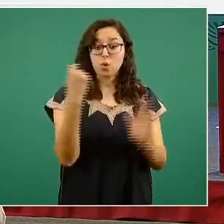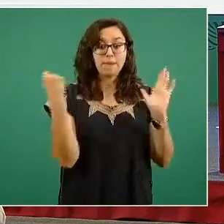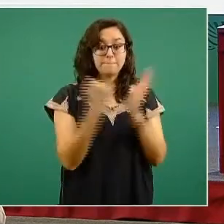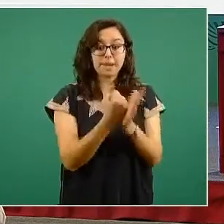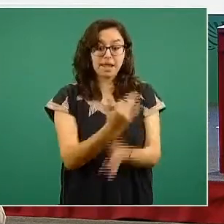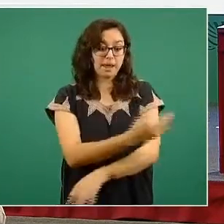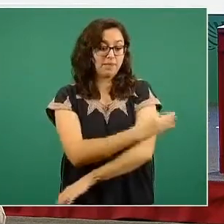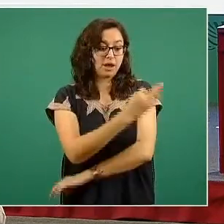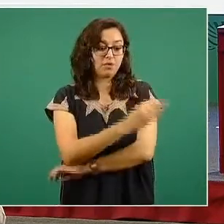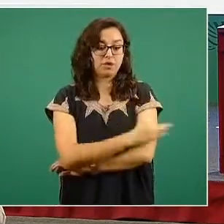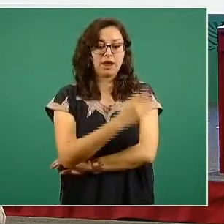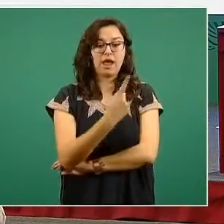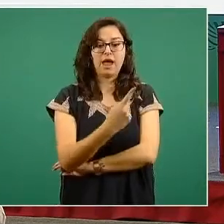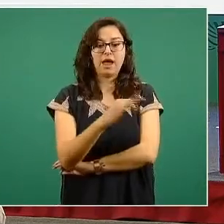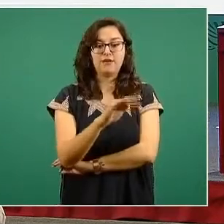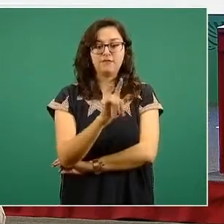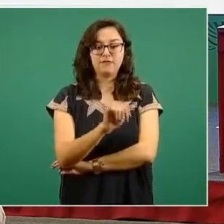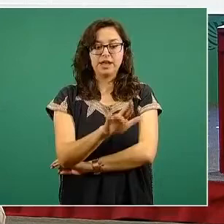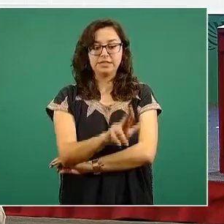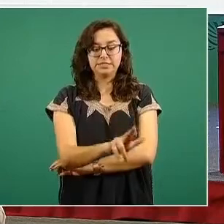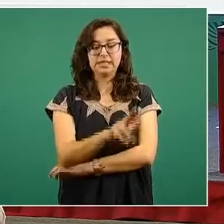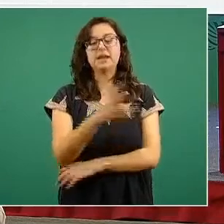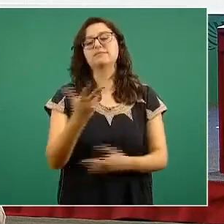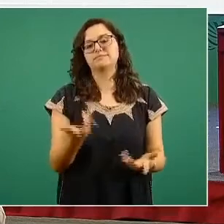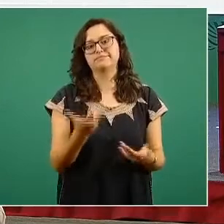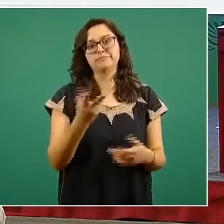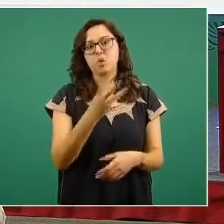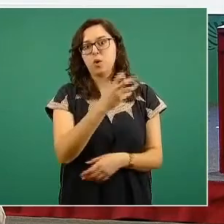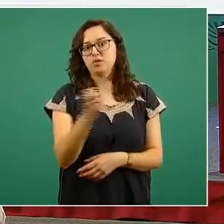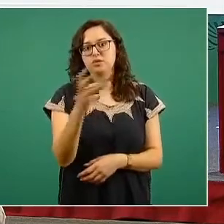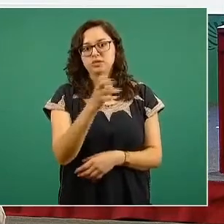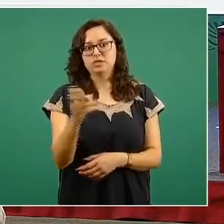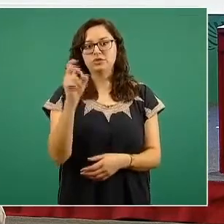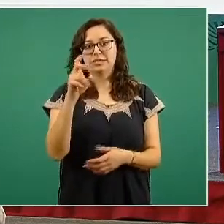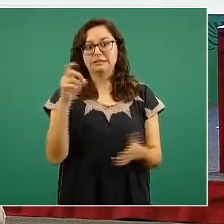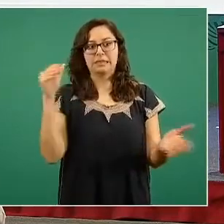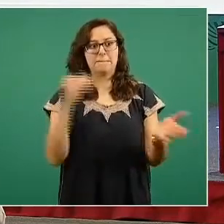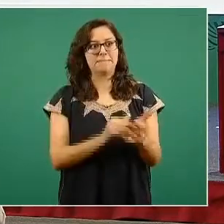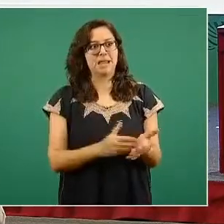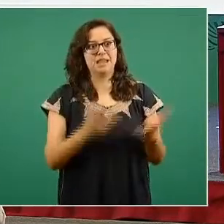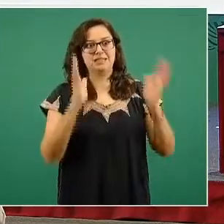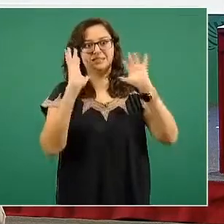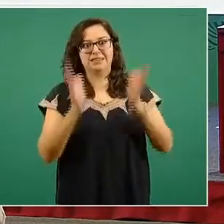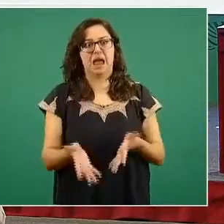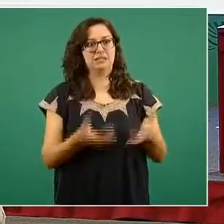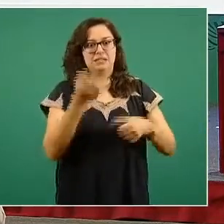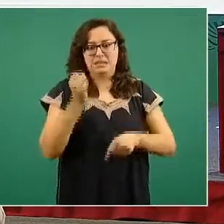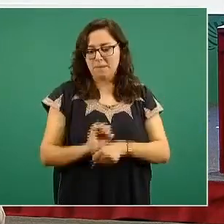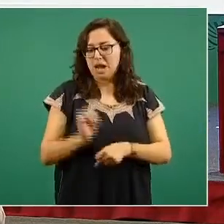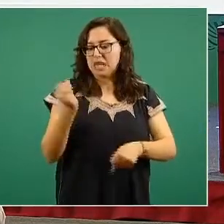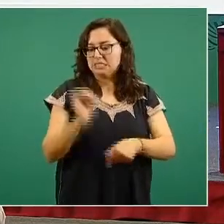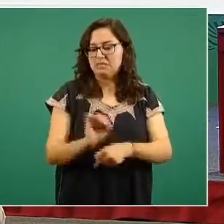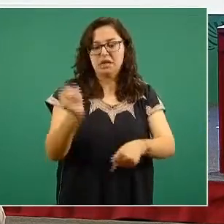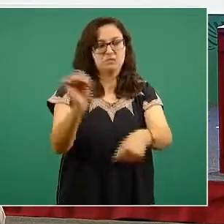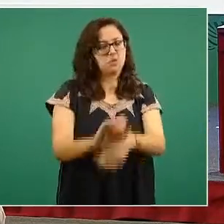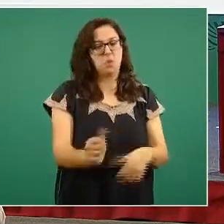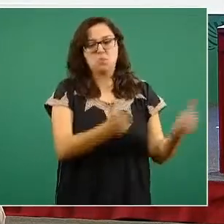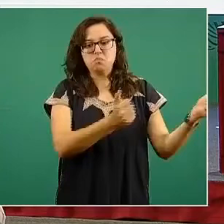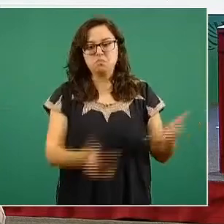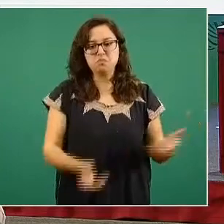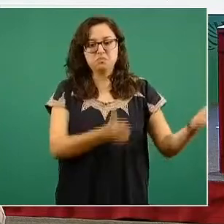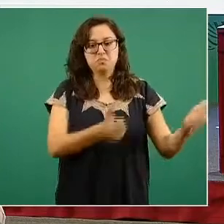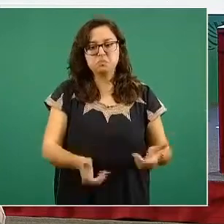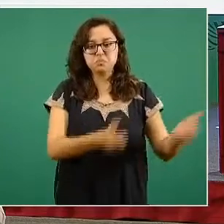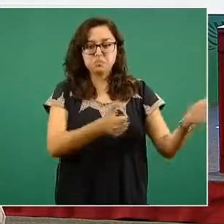Pfizer-BioNTech, serán ya de este tamaño, más de 430,000 dosis todas las semanas. Las vacunas llegarán los